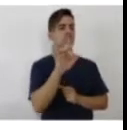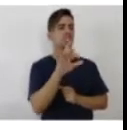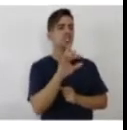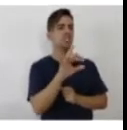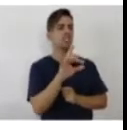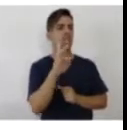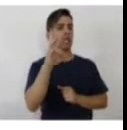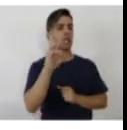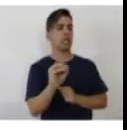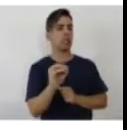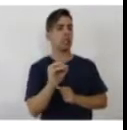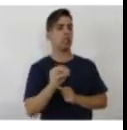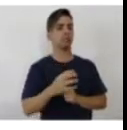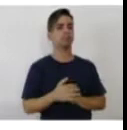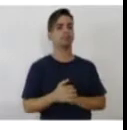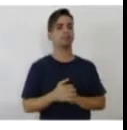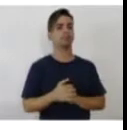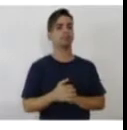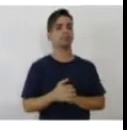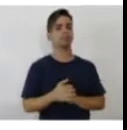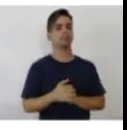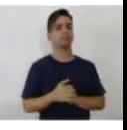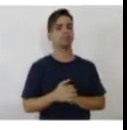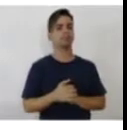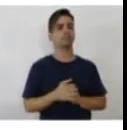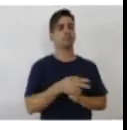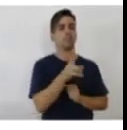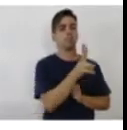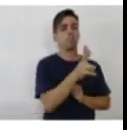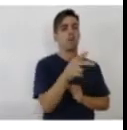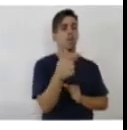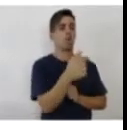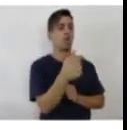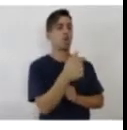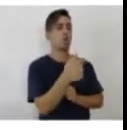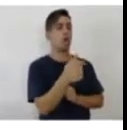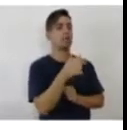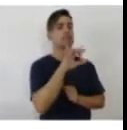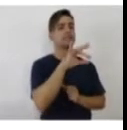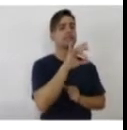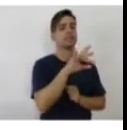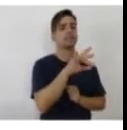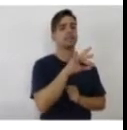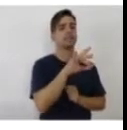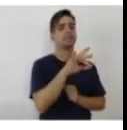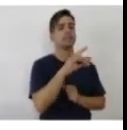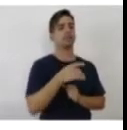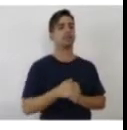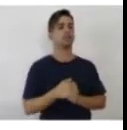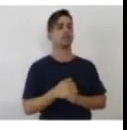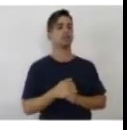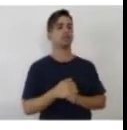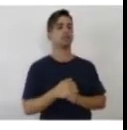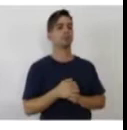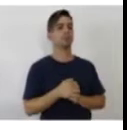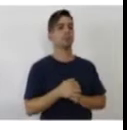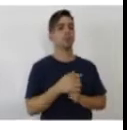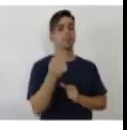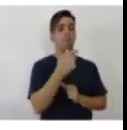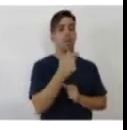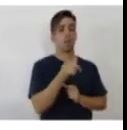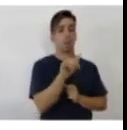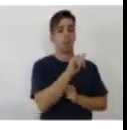menor o igual que 15, que 30, mayor o igual que 15 y menor o igual que 30